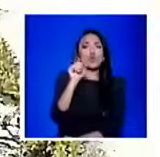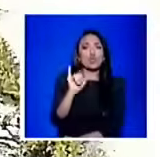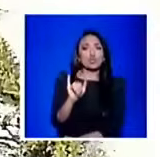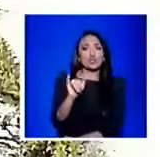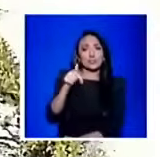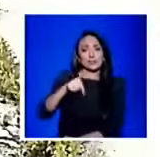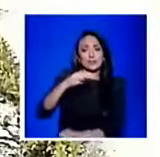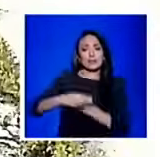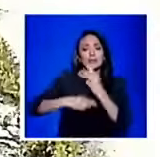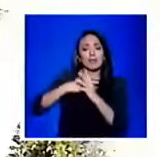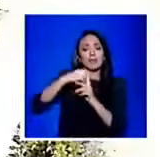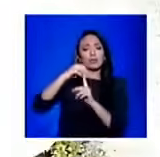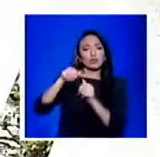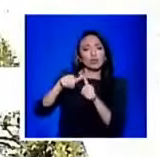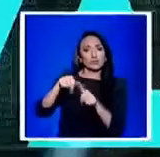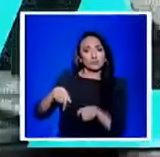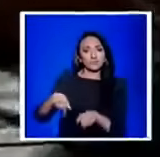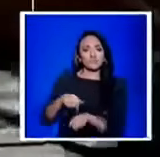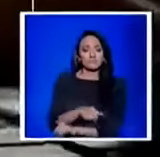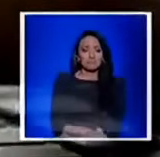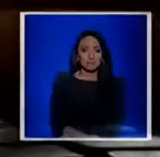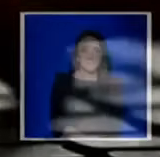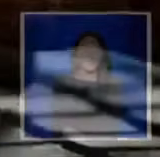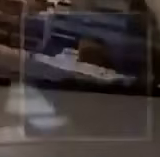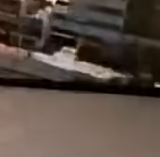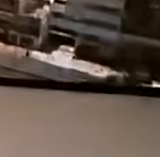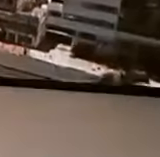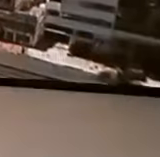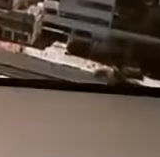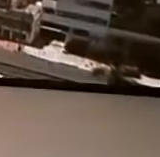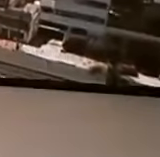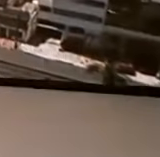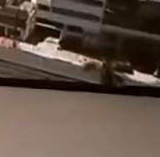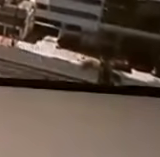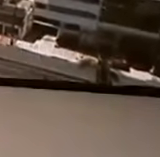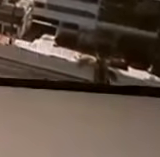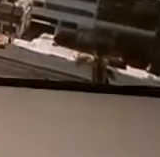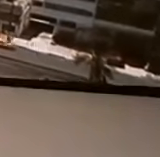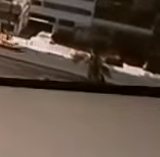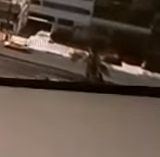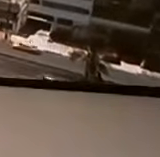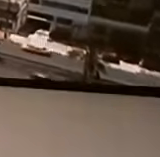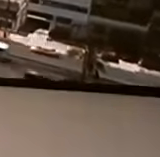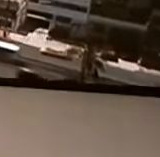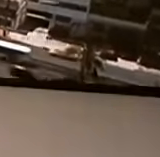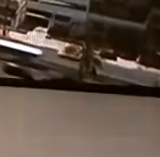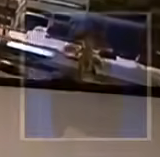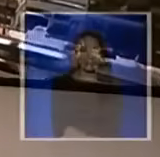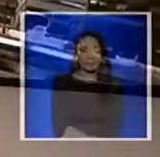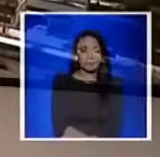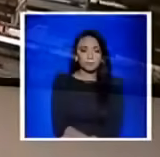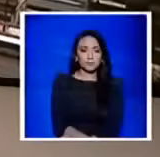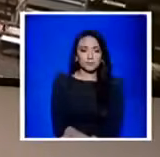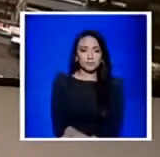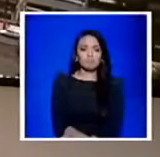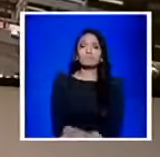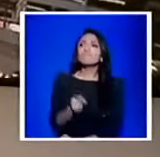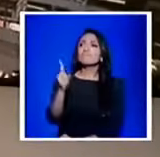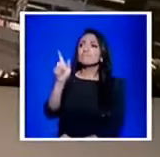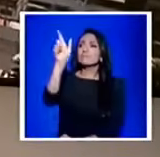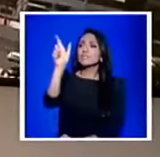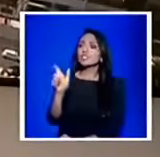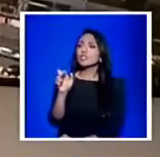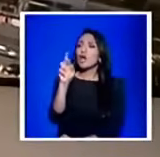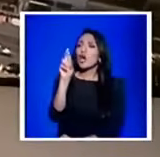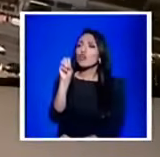barrio Las Tolas. Esta es mi nota. Mi nota. Mi querida don Doña Rosy, no es primera vez que nos denuncian este problema, así